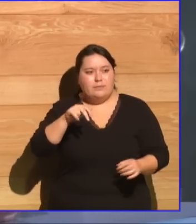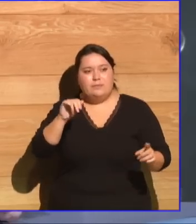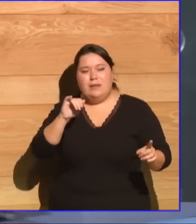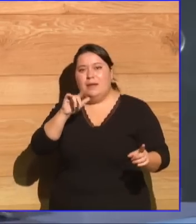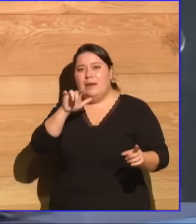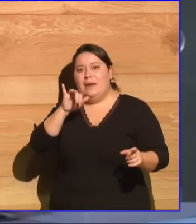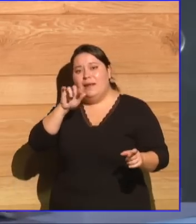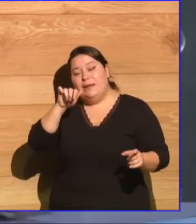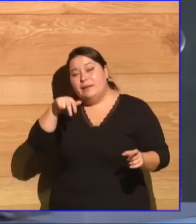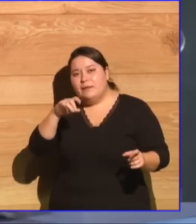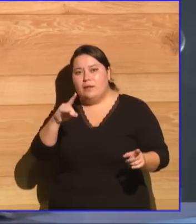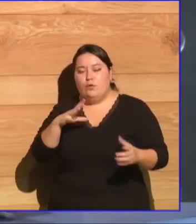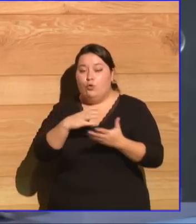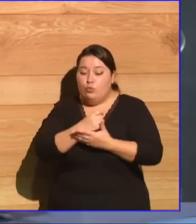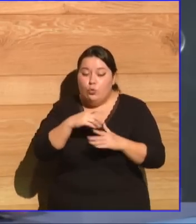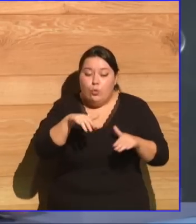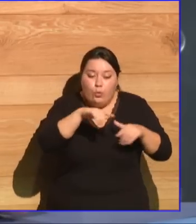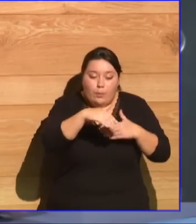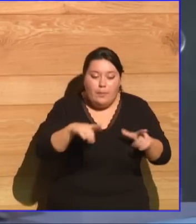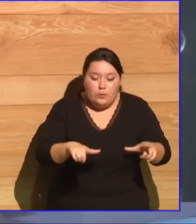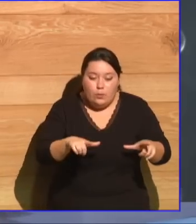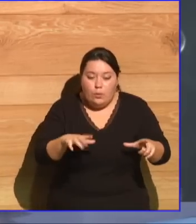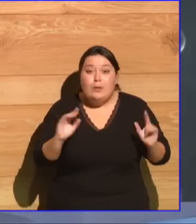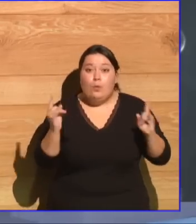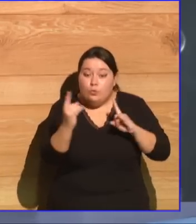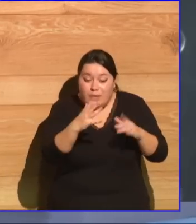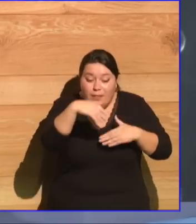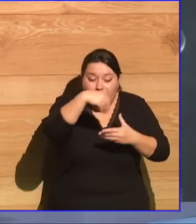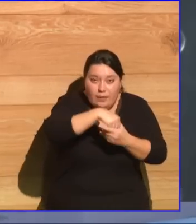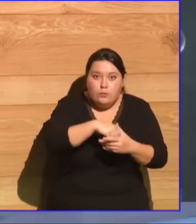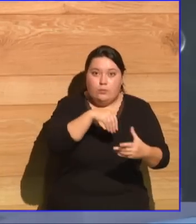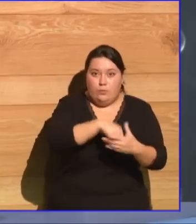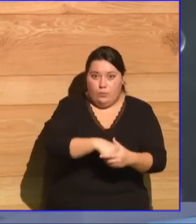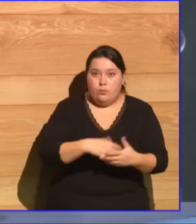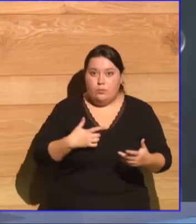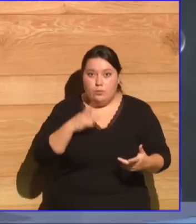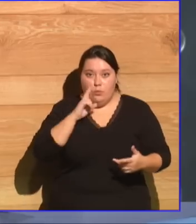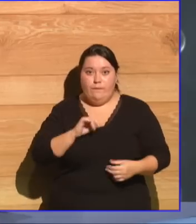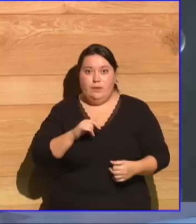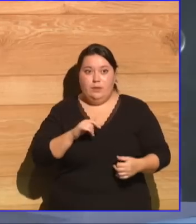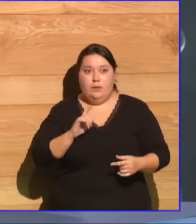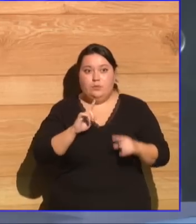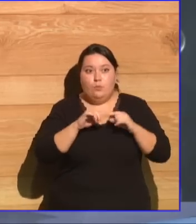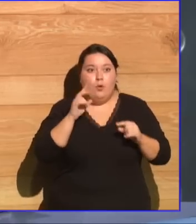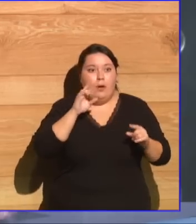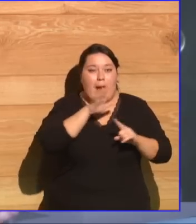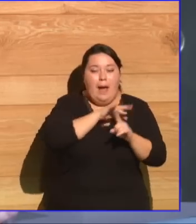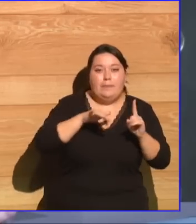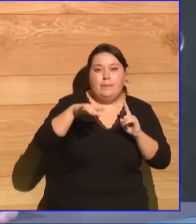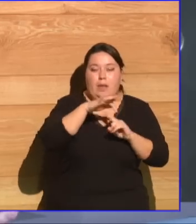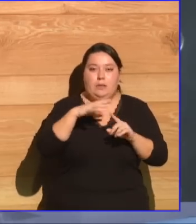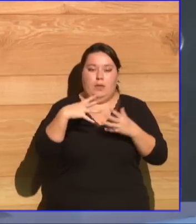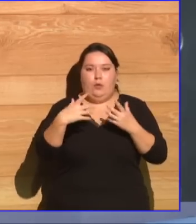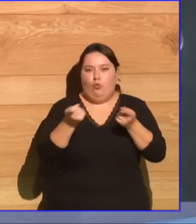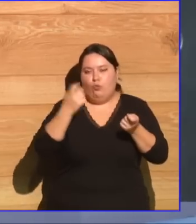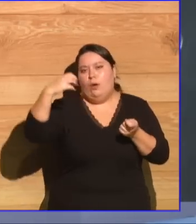Scott está entera en plató y todo ese bosque está hecho en un plató. Y aunque lo percibes, porque tienes ambiente feérico y hipercontrolado desde la